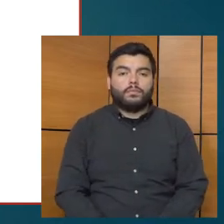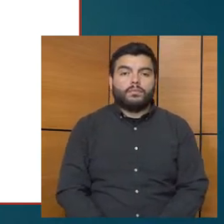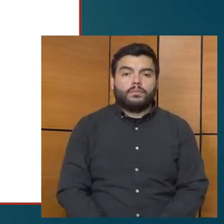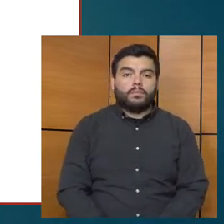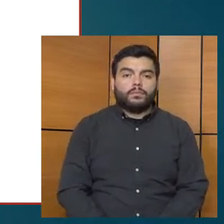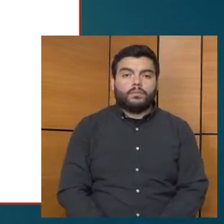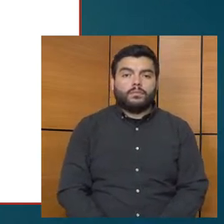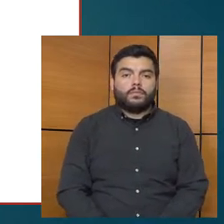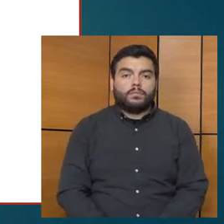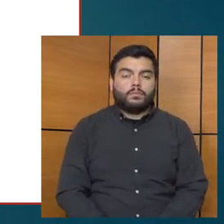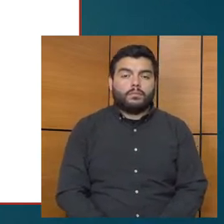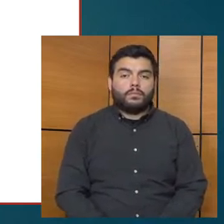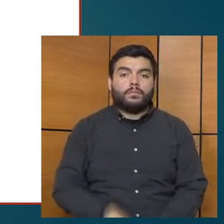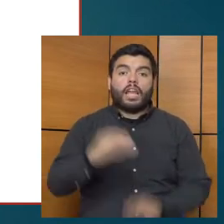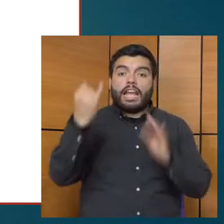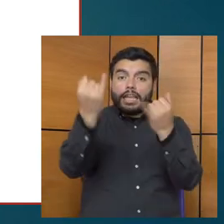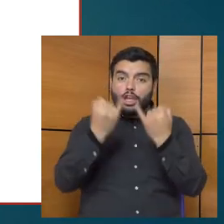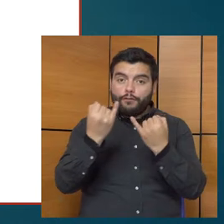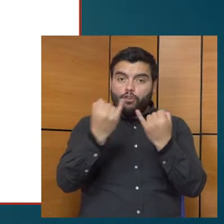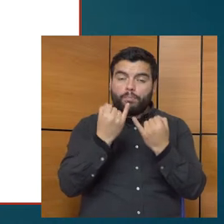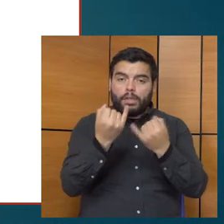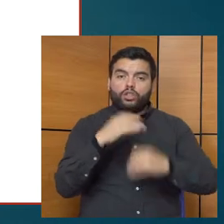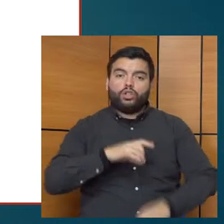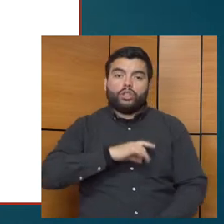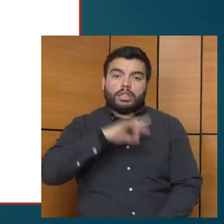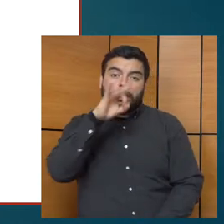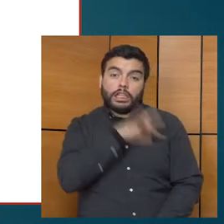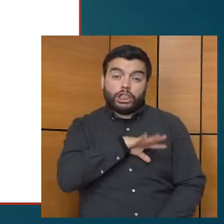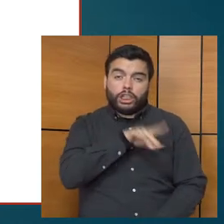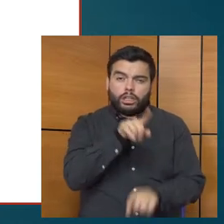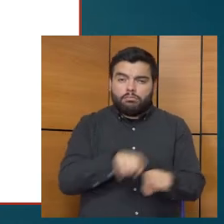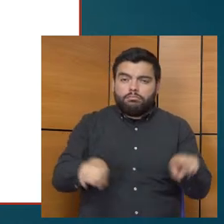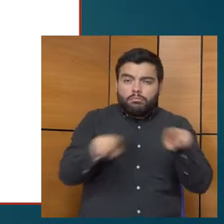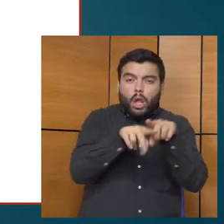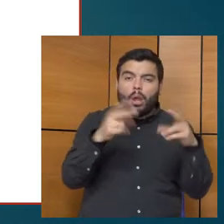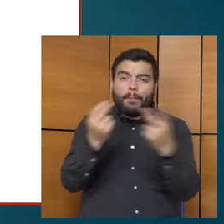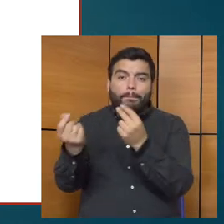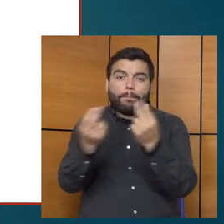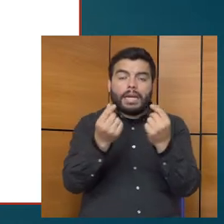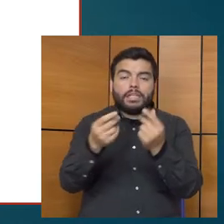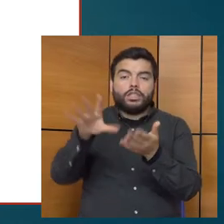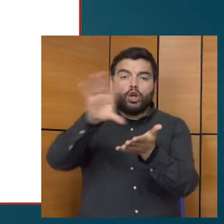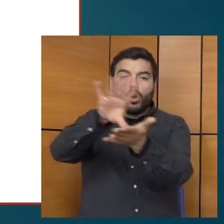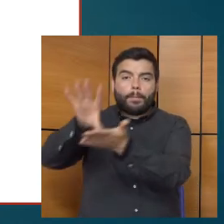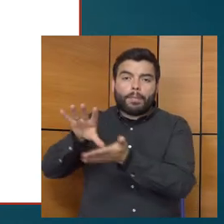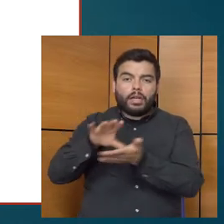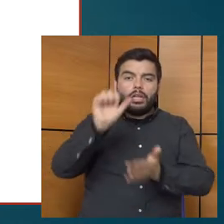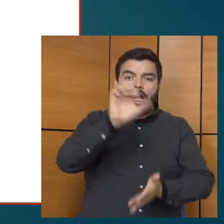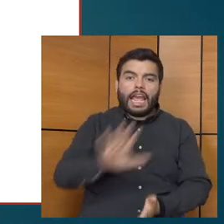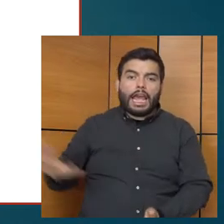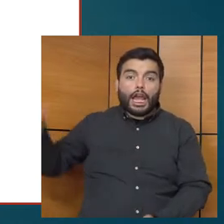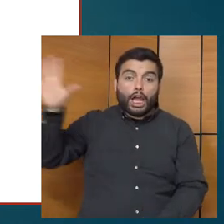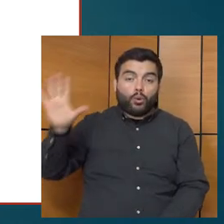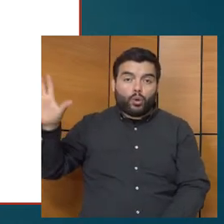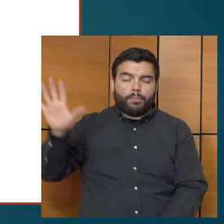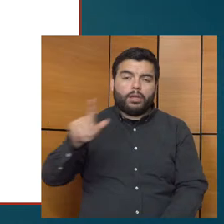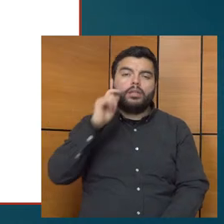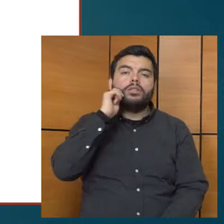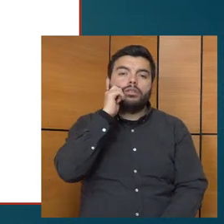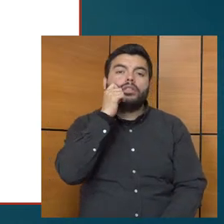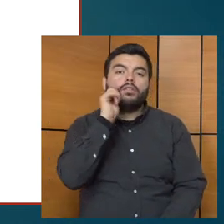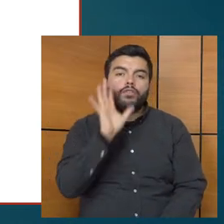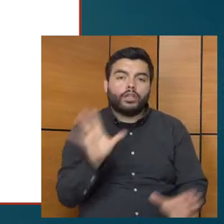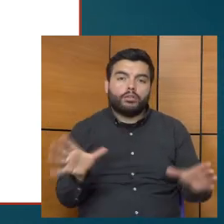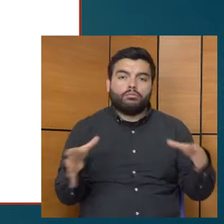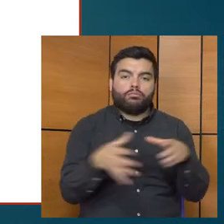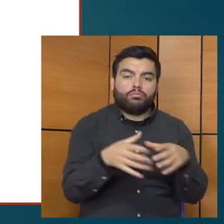los datos de Chile son más cercanos a los países europeos más avanzados que al resto de América Latina. Eso indica que la población chilena está